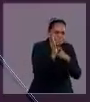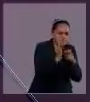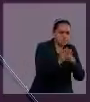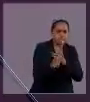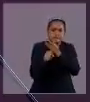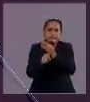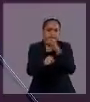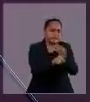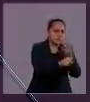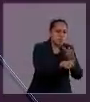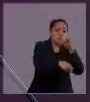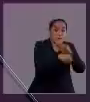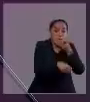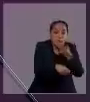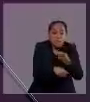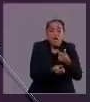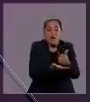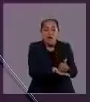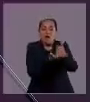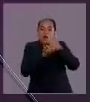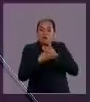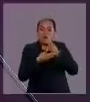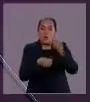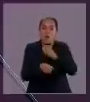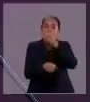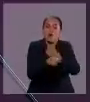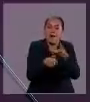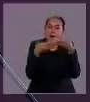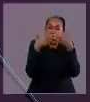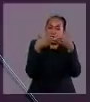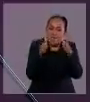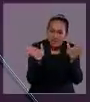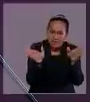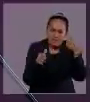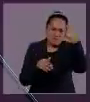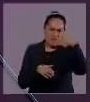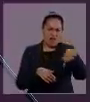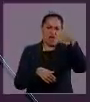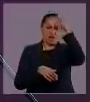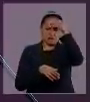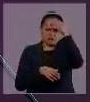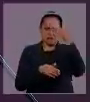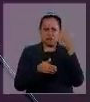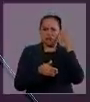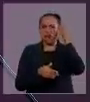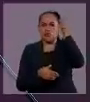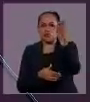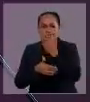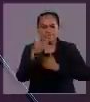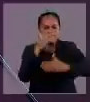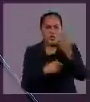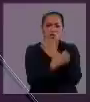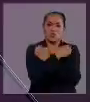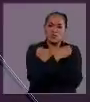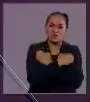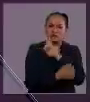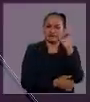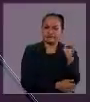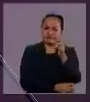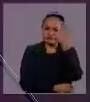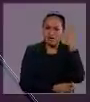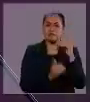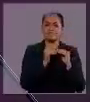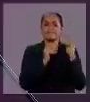nos va a abrir las mejores oportunidades y asegurando el espacio de educación superior. Hemos hecho el planteamiento sabiendo